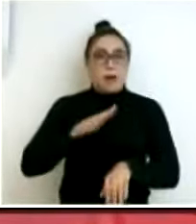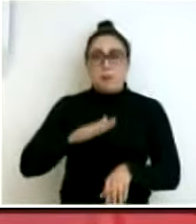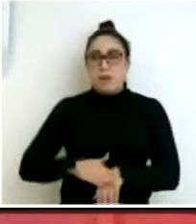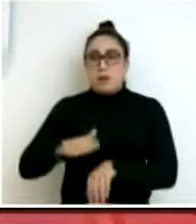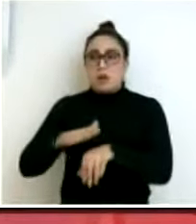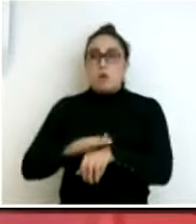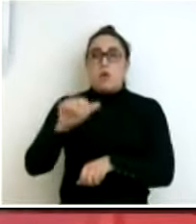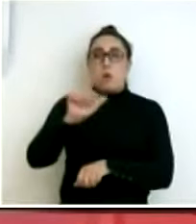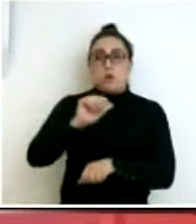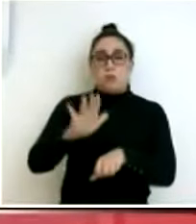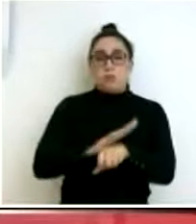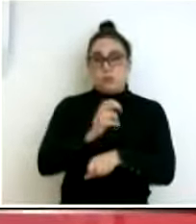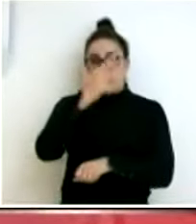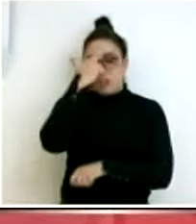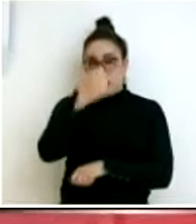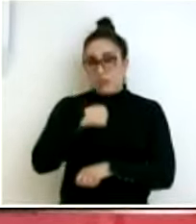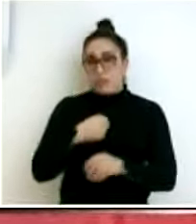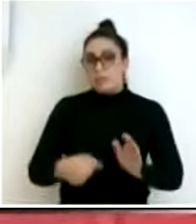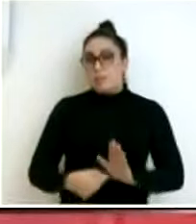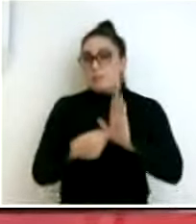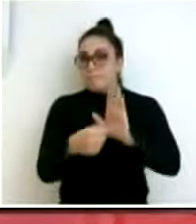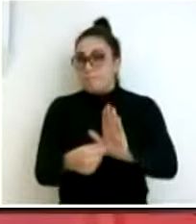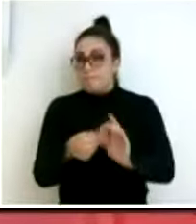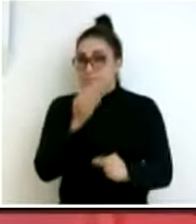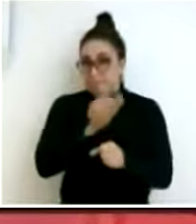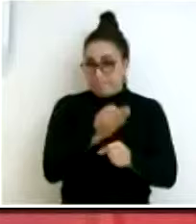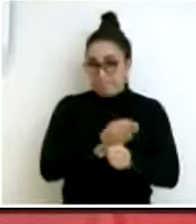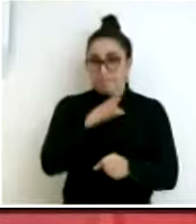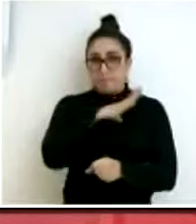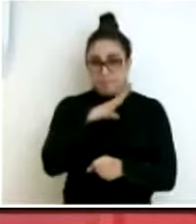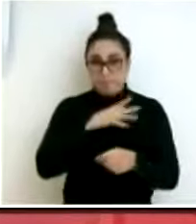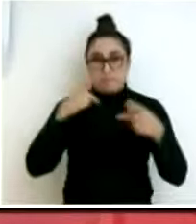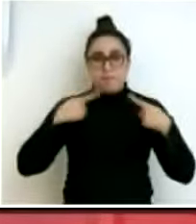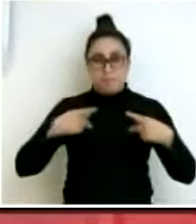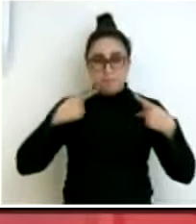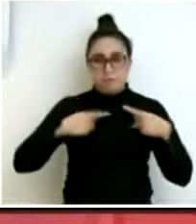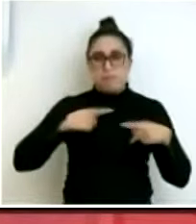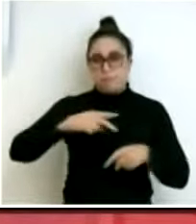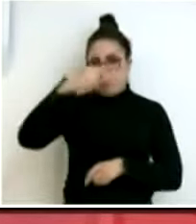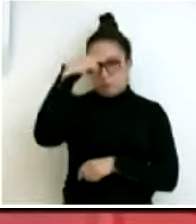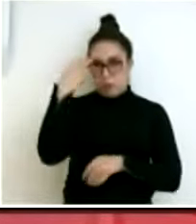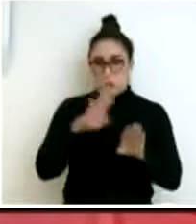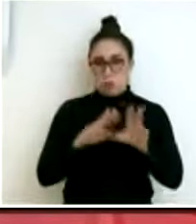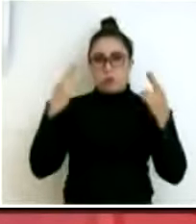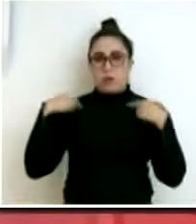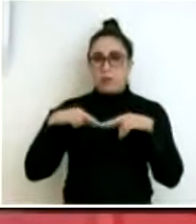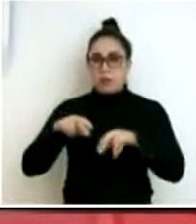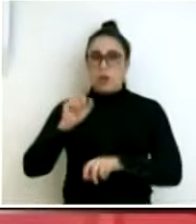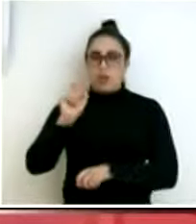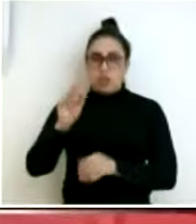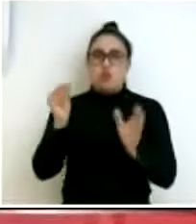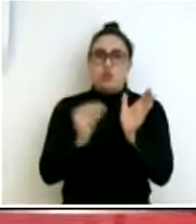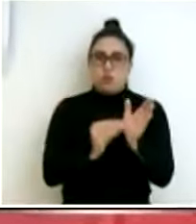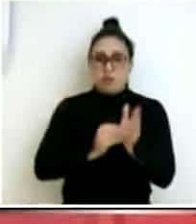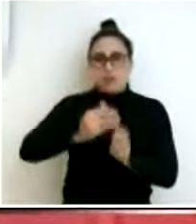Demostraremos hoy aquí que hay mexicanas y mexicanos con decoro y con dignidad.